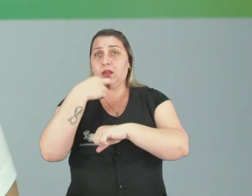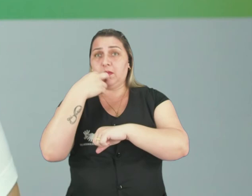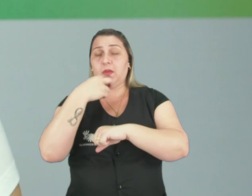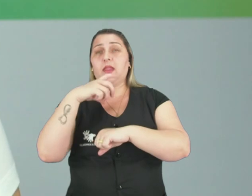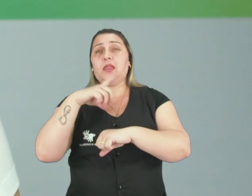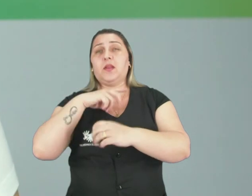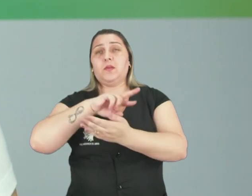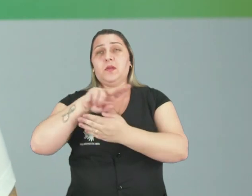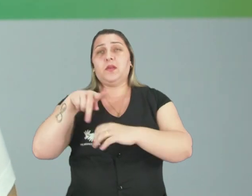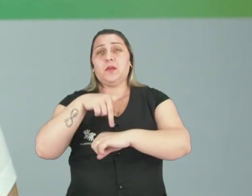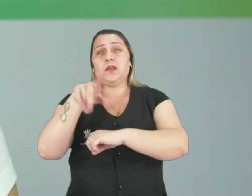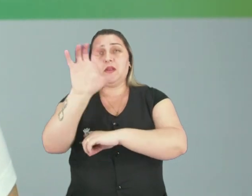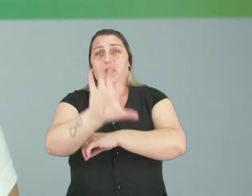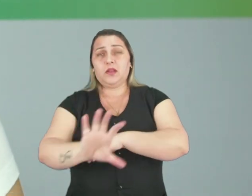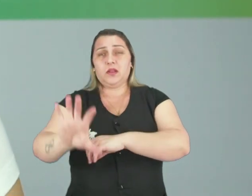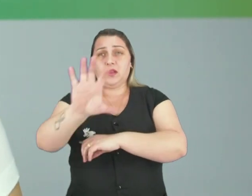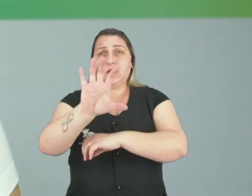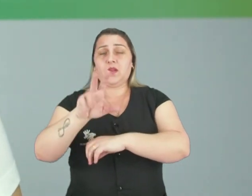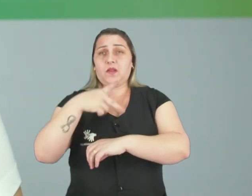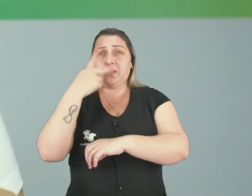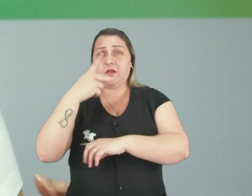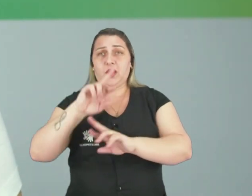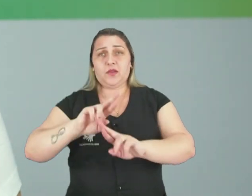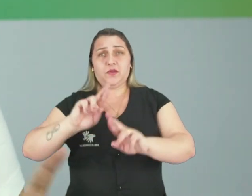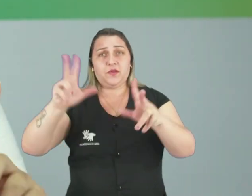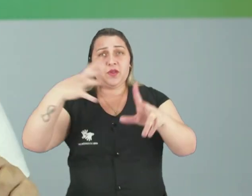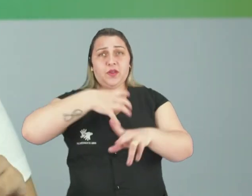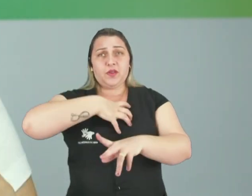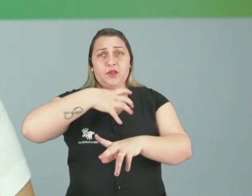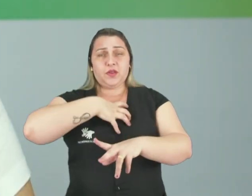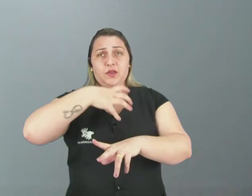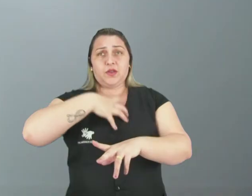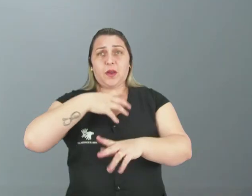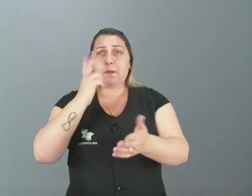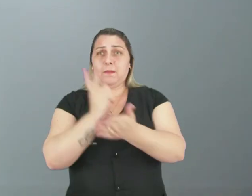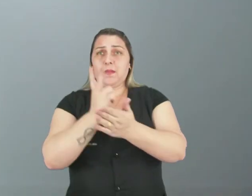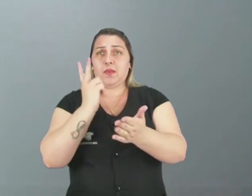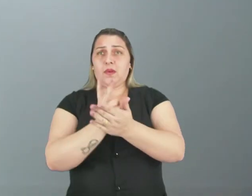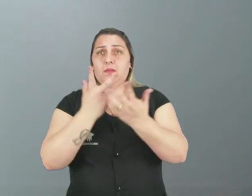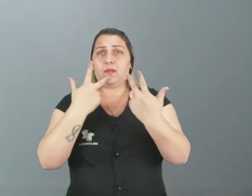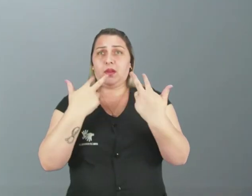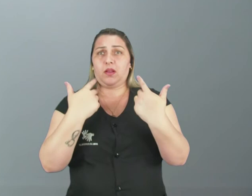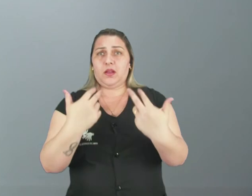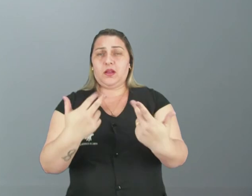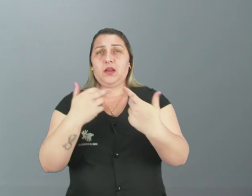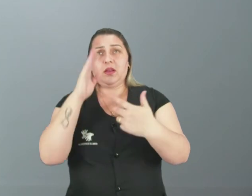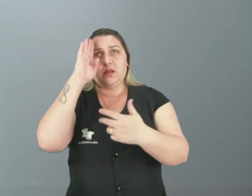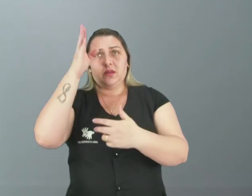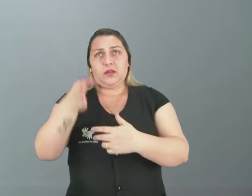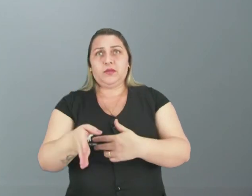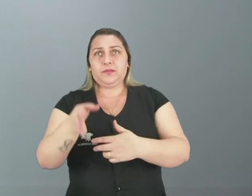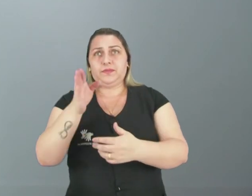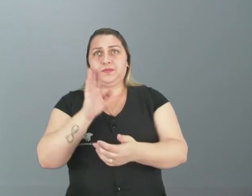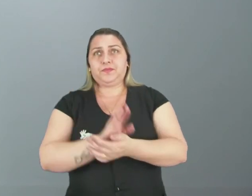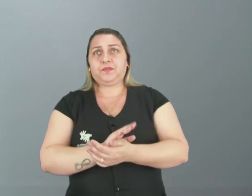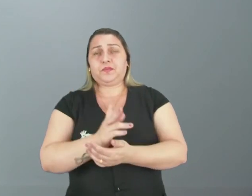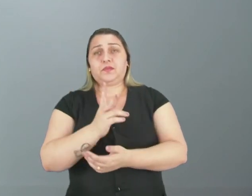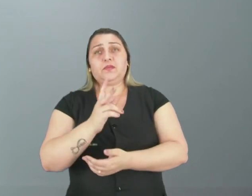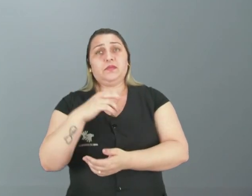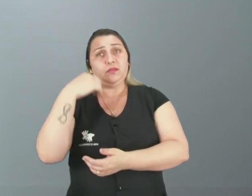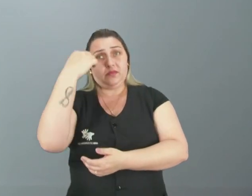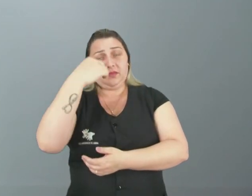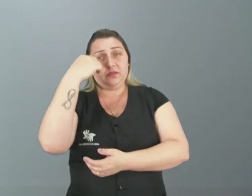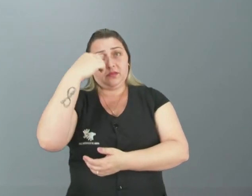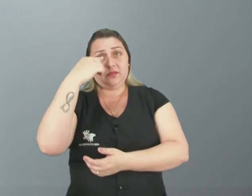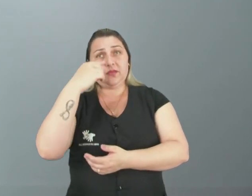países, de regiones que hablan de diferentes maneras un mismo idioma, ¿sí? Principalmente ahí el caso de la lengua